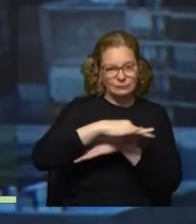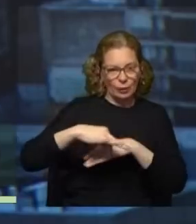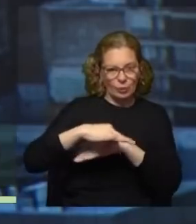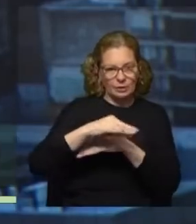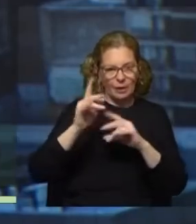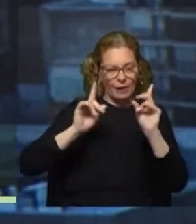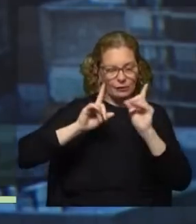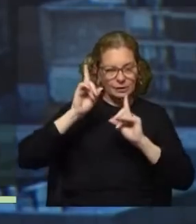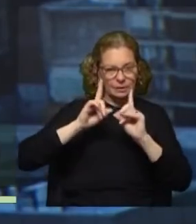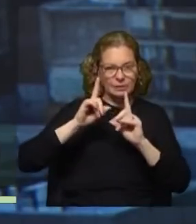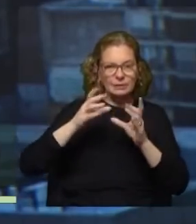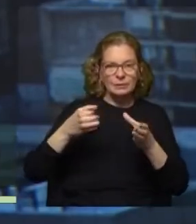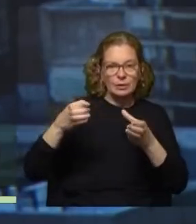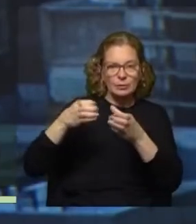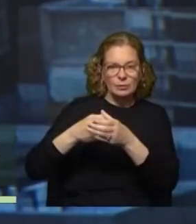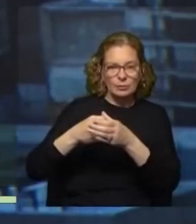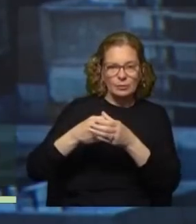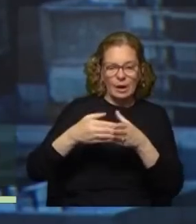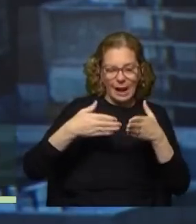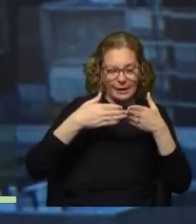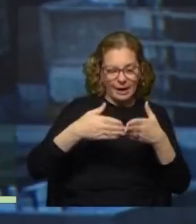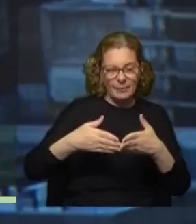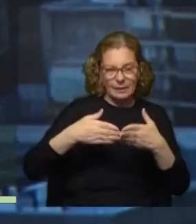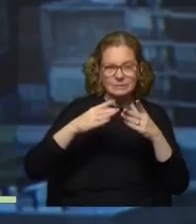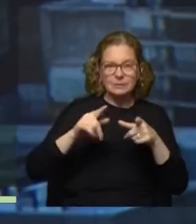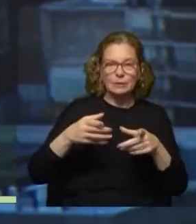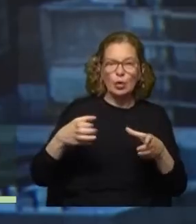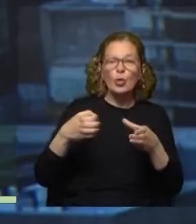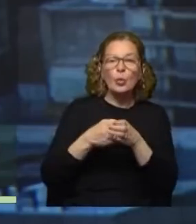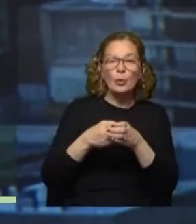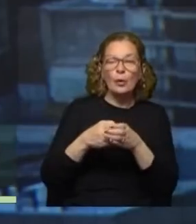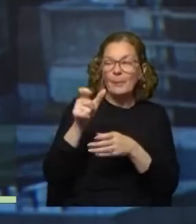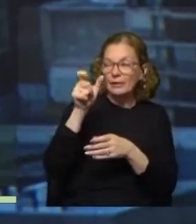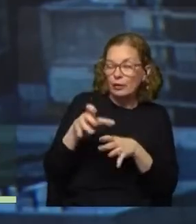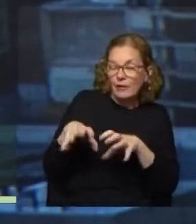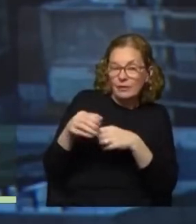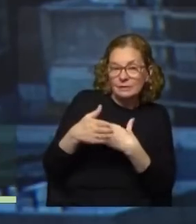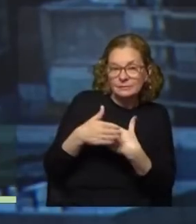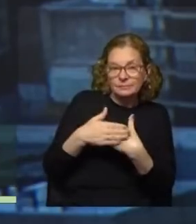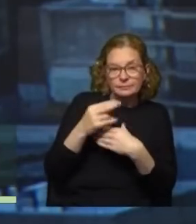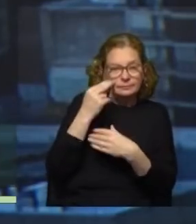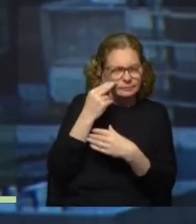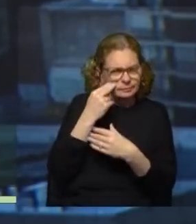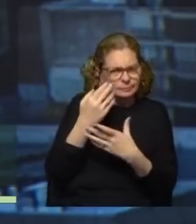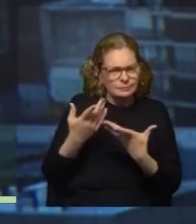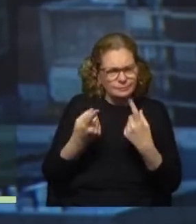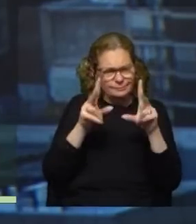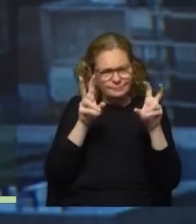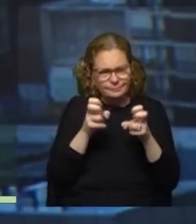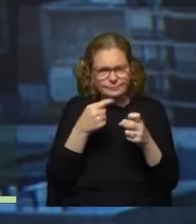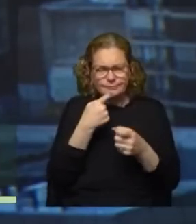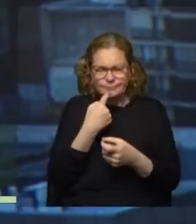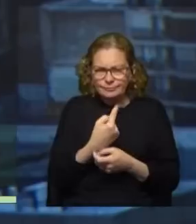y también integrante del colectivo por la rambla sur este colectivo de vecinas vecinos qué problematizan cuestionan